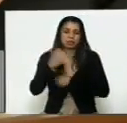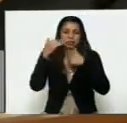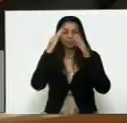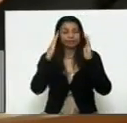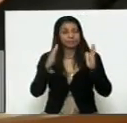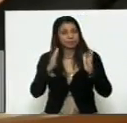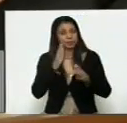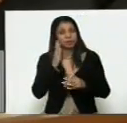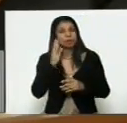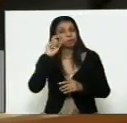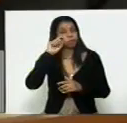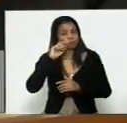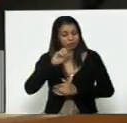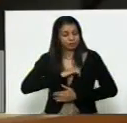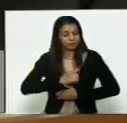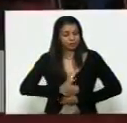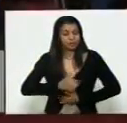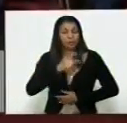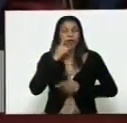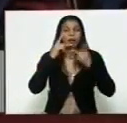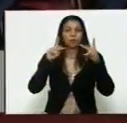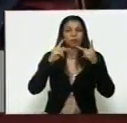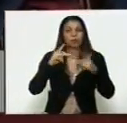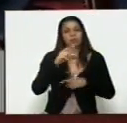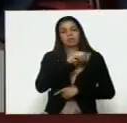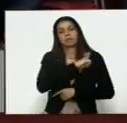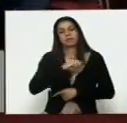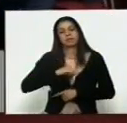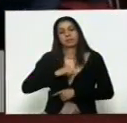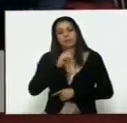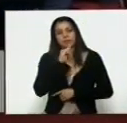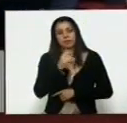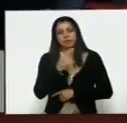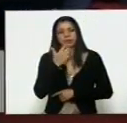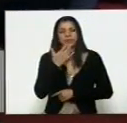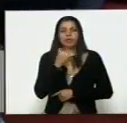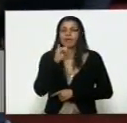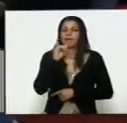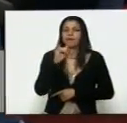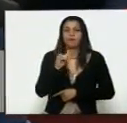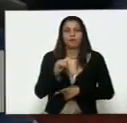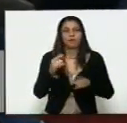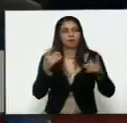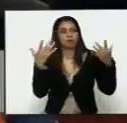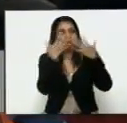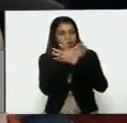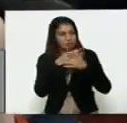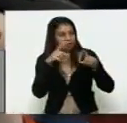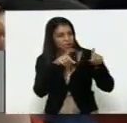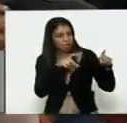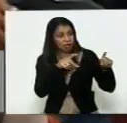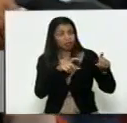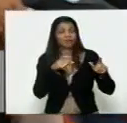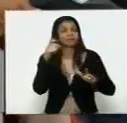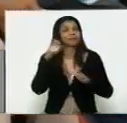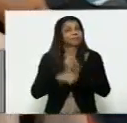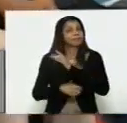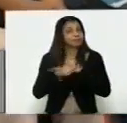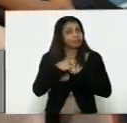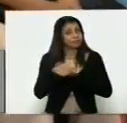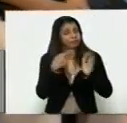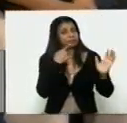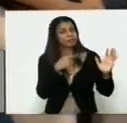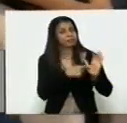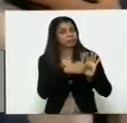salud público o privado, suministrar información contraria a lo establecido en este decreto